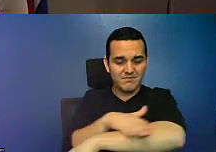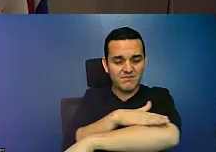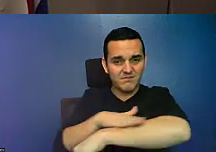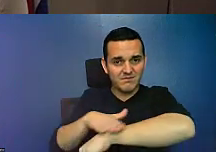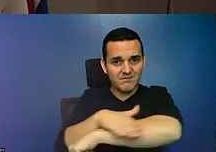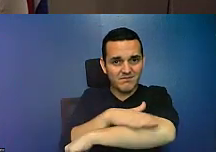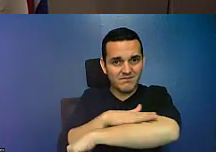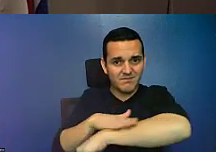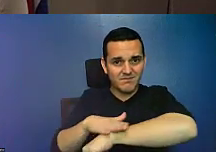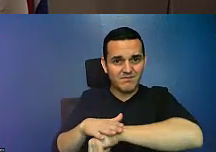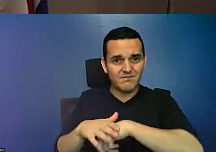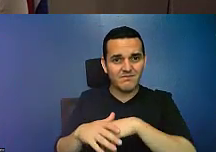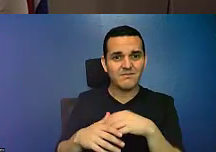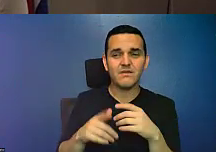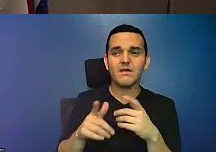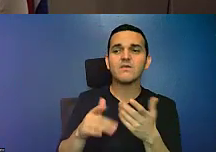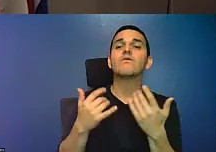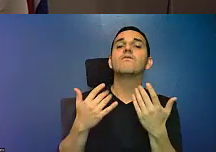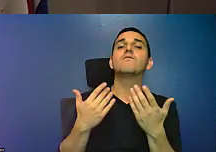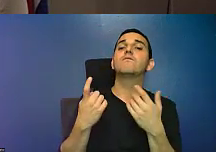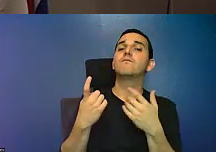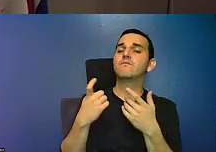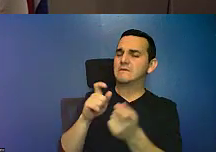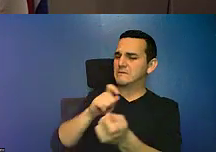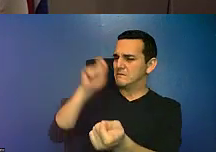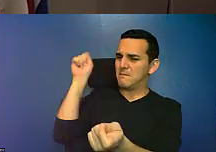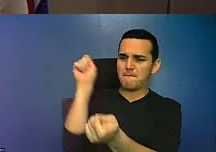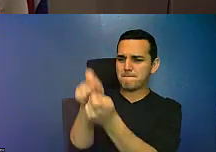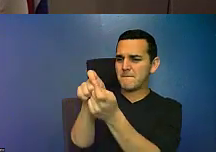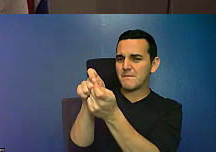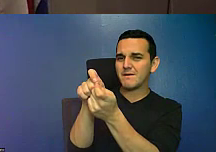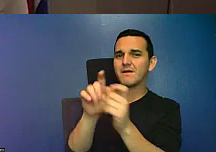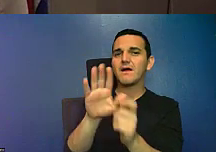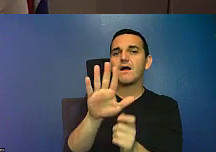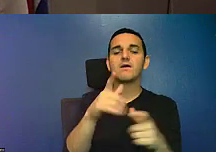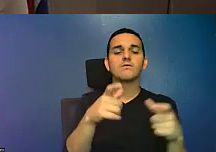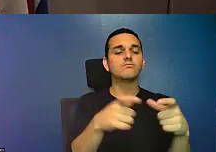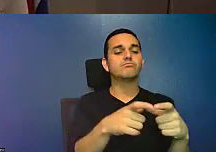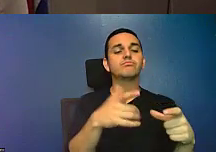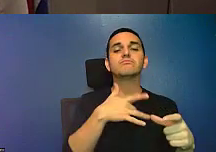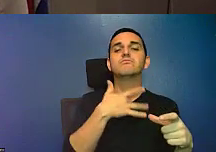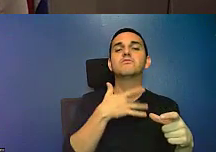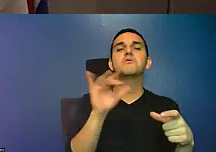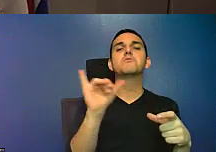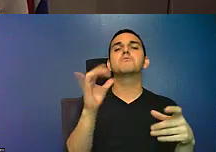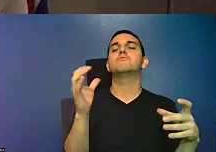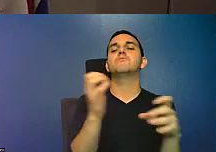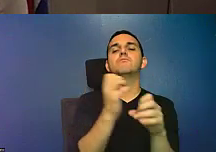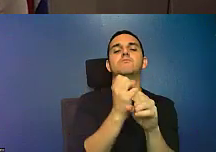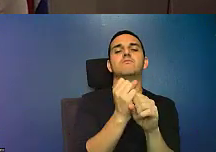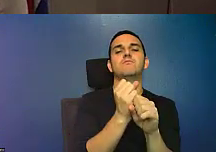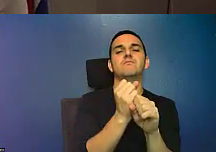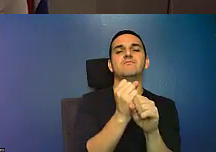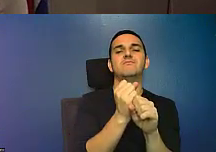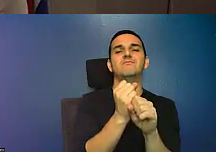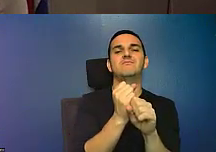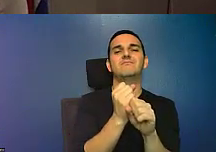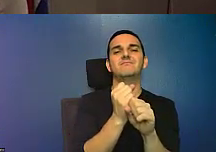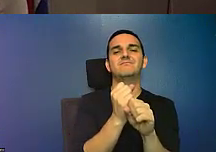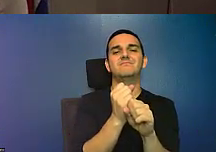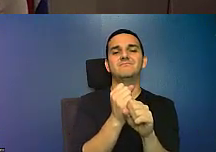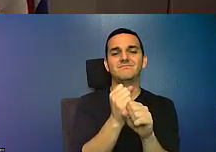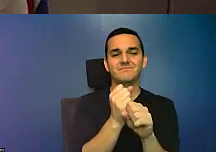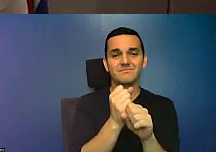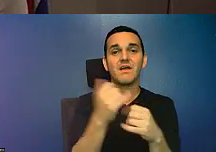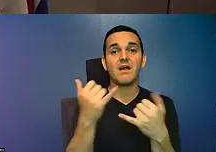lejos de producir una forma exacta, pero los sensores son una versión simplificada que es útil en las aplicaciones mencionadas. El